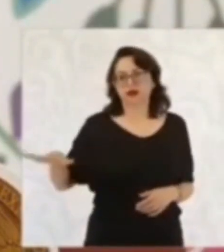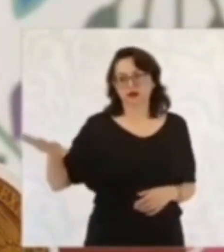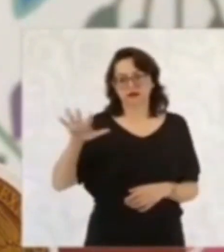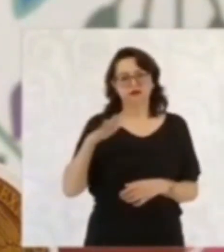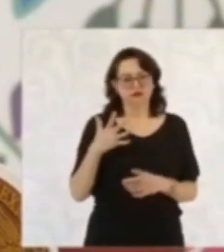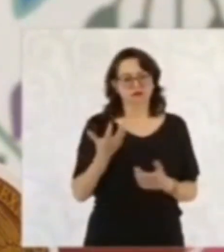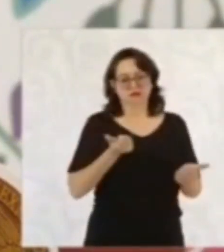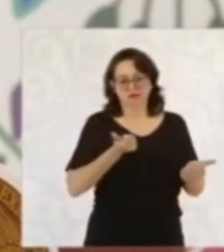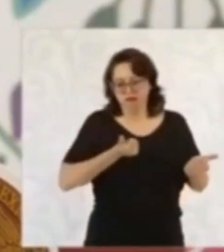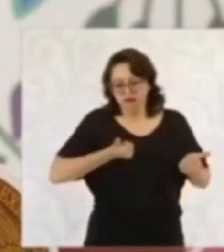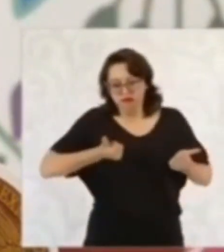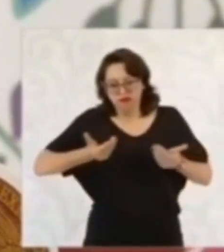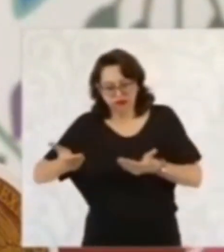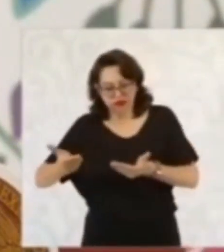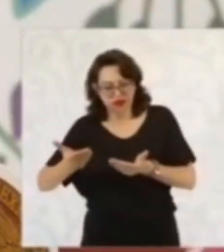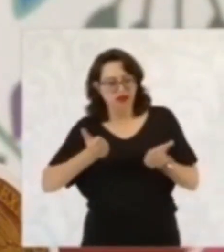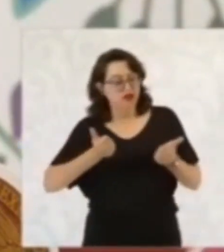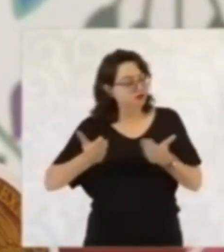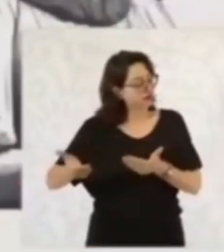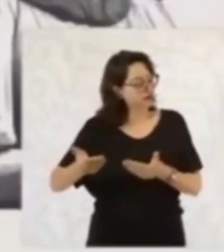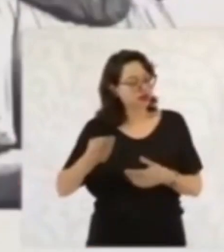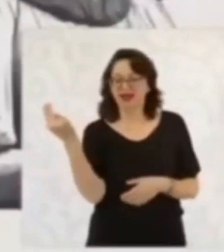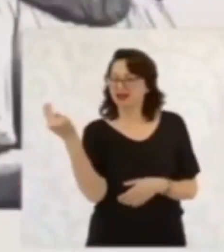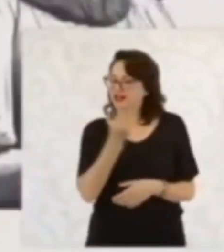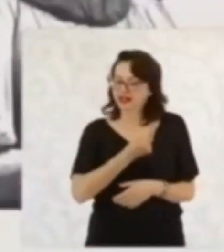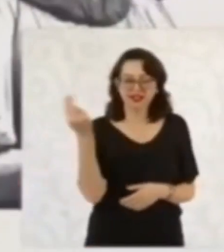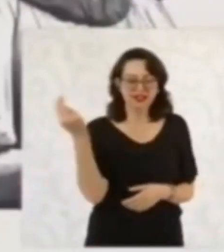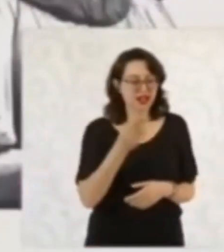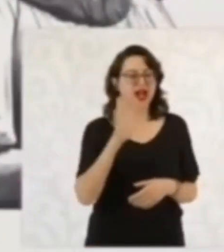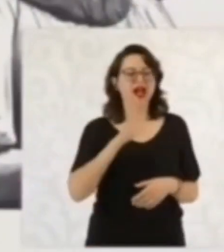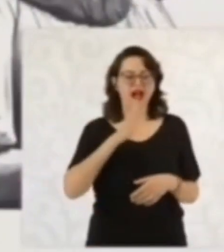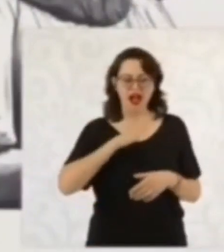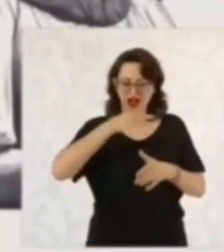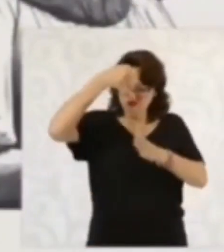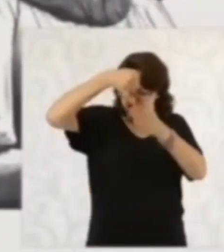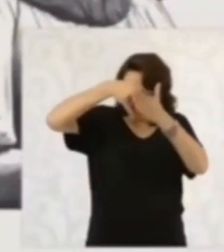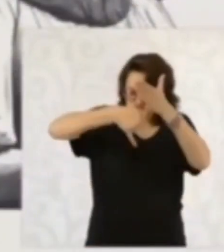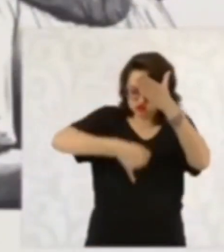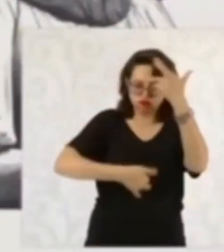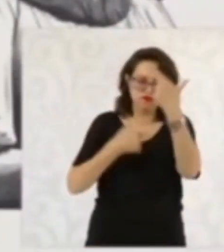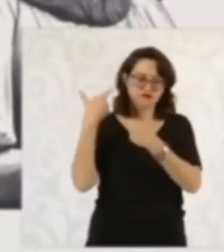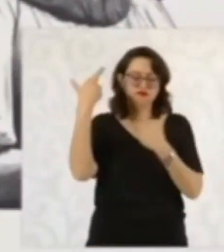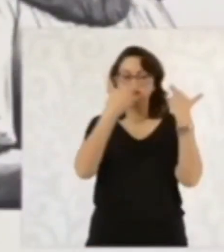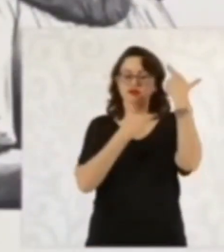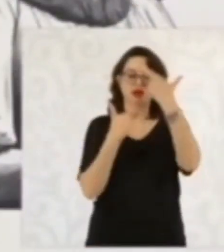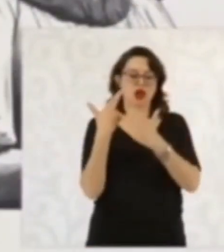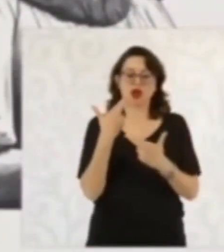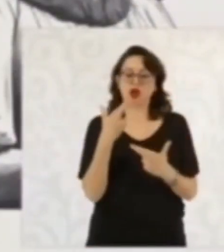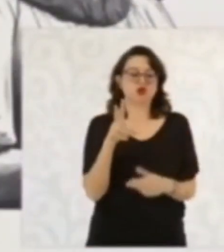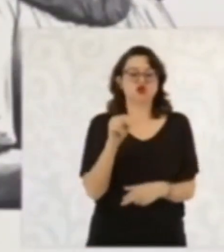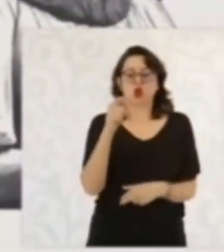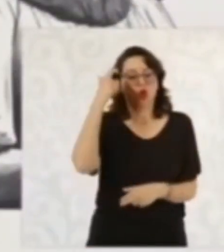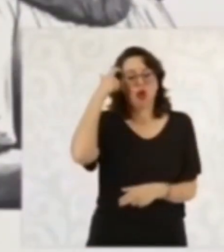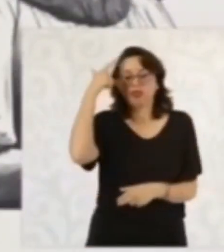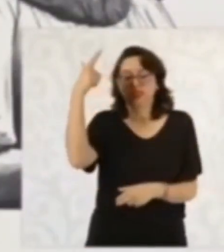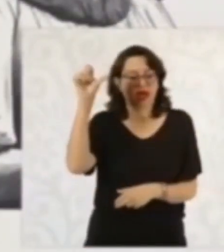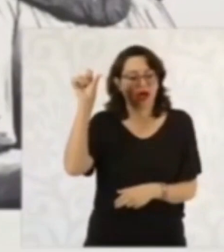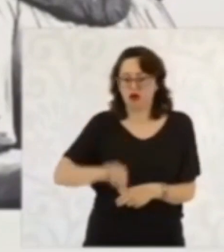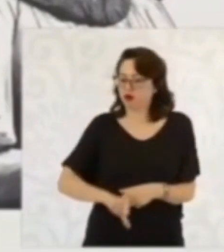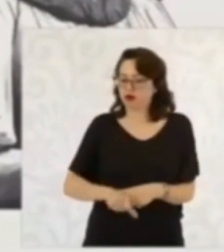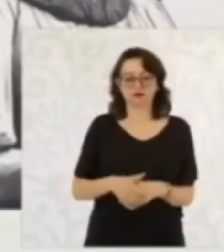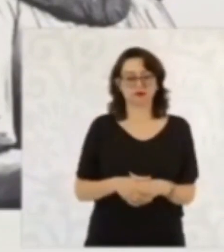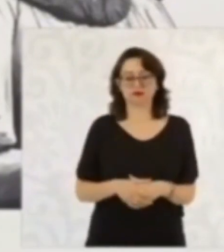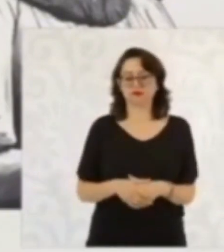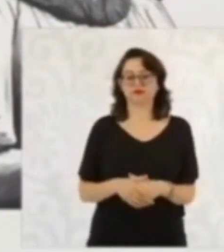un abastecimiento adicional. Entonces, hay un estudio bastante elaborado, no es un invento o alguien